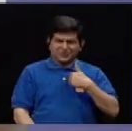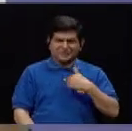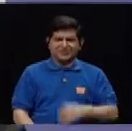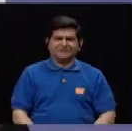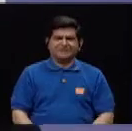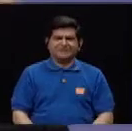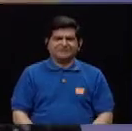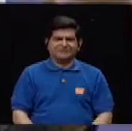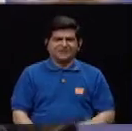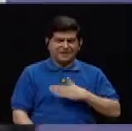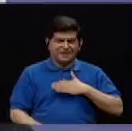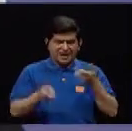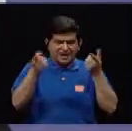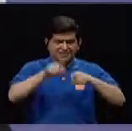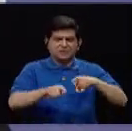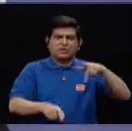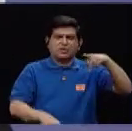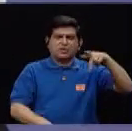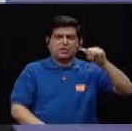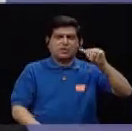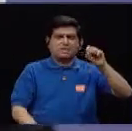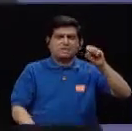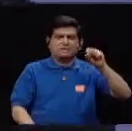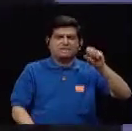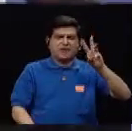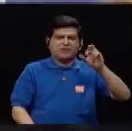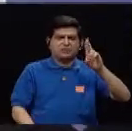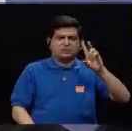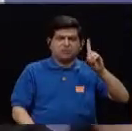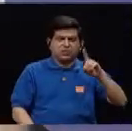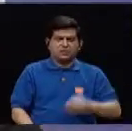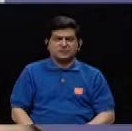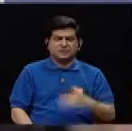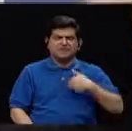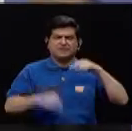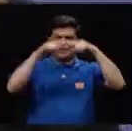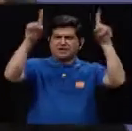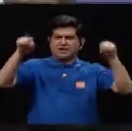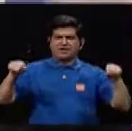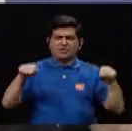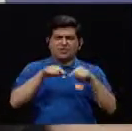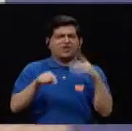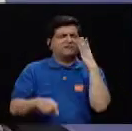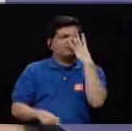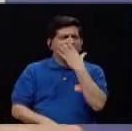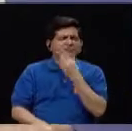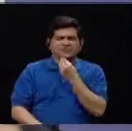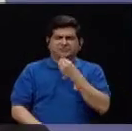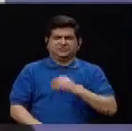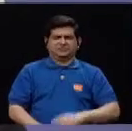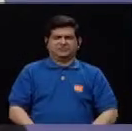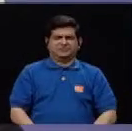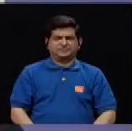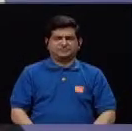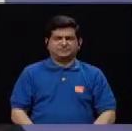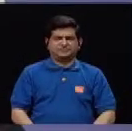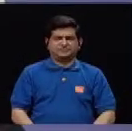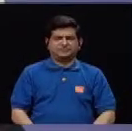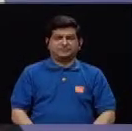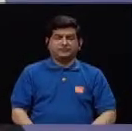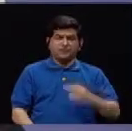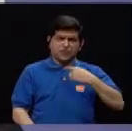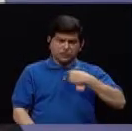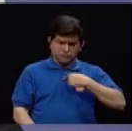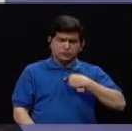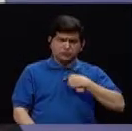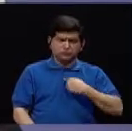todo, me pasó con Password, porque tiene un afiche muy lindo, el afiche de Password sí, es precioso. Precioso, y